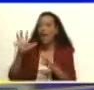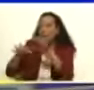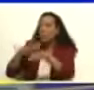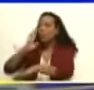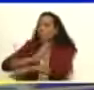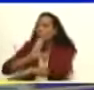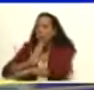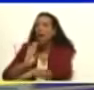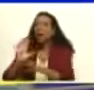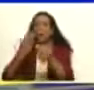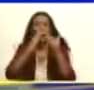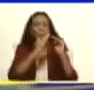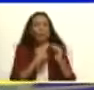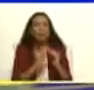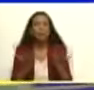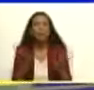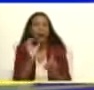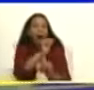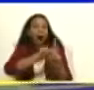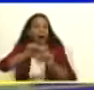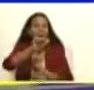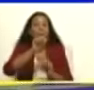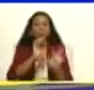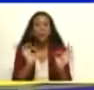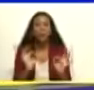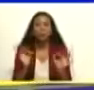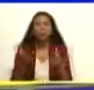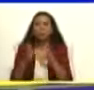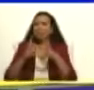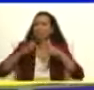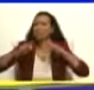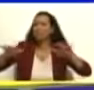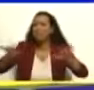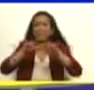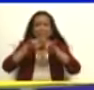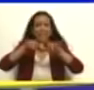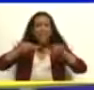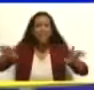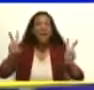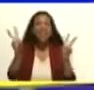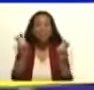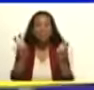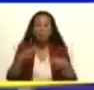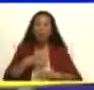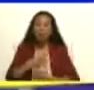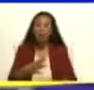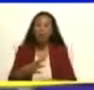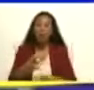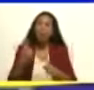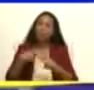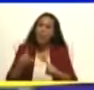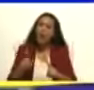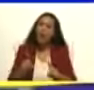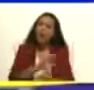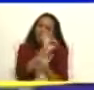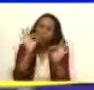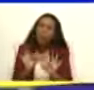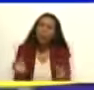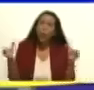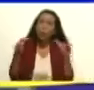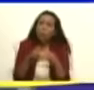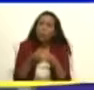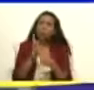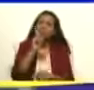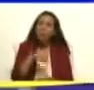animalistas, comunidades ambientalistas, es decir, es una gran diversidad en los temas de interés, pero también en las formas de